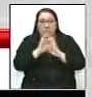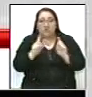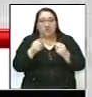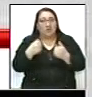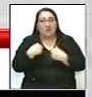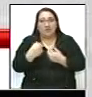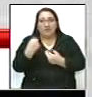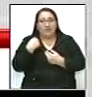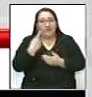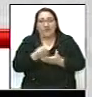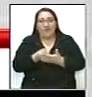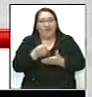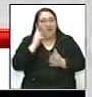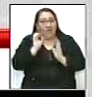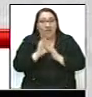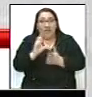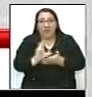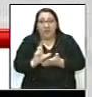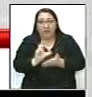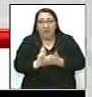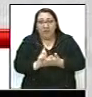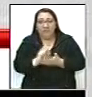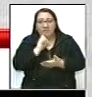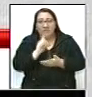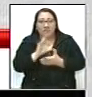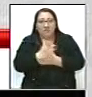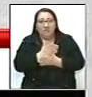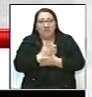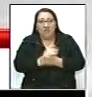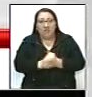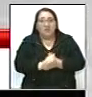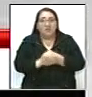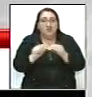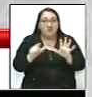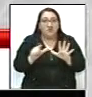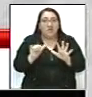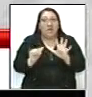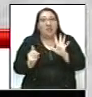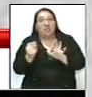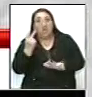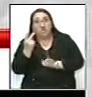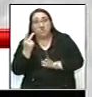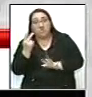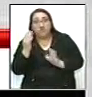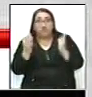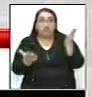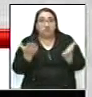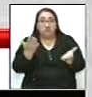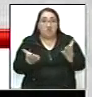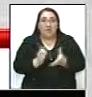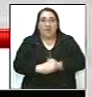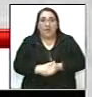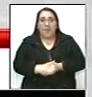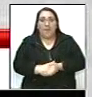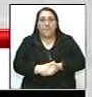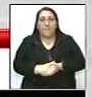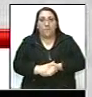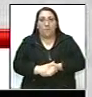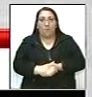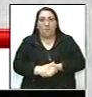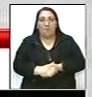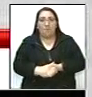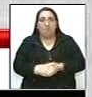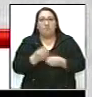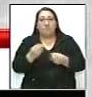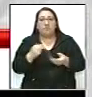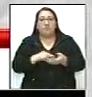tener representación. Lima incluso era entre 7 y 12, si mal no recuerdo, los representantes. Y cómo se